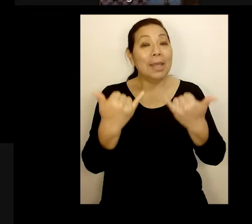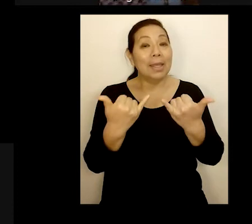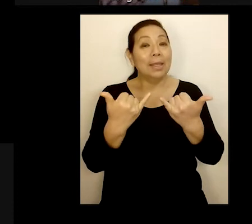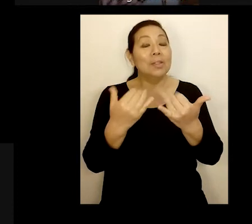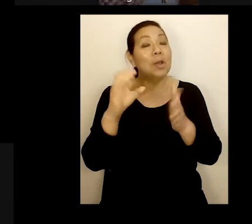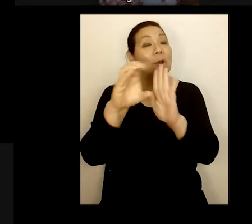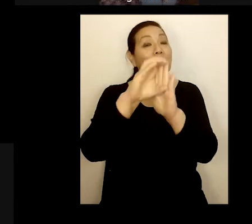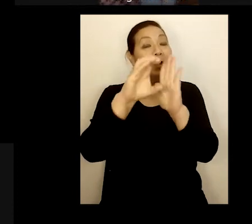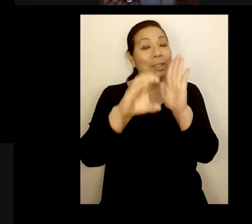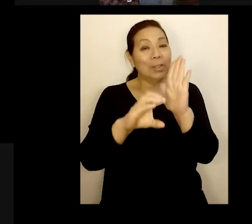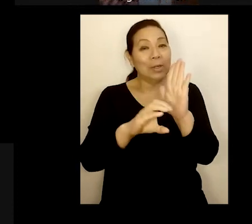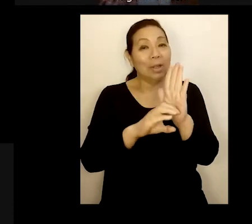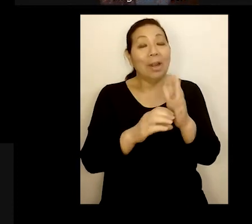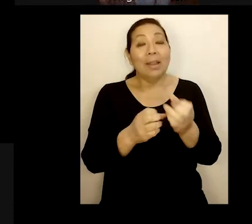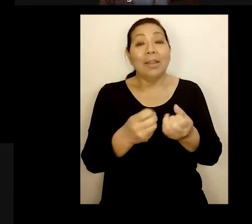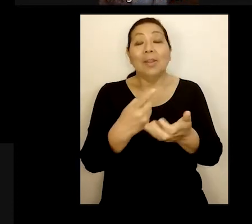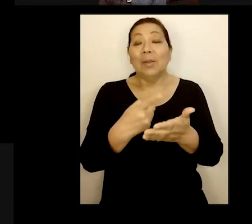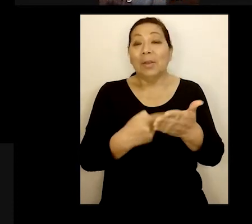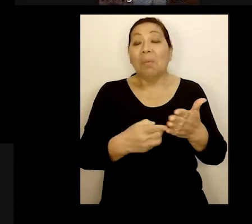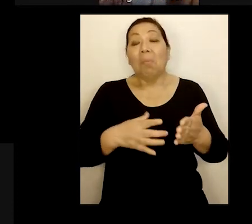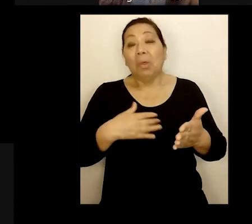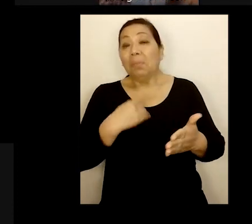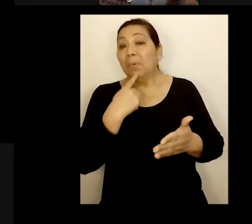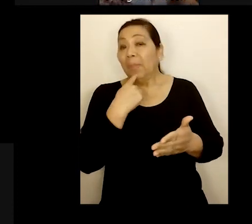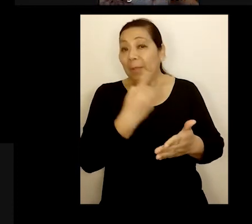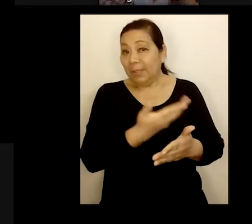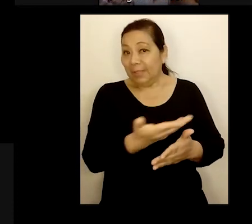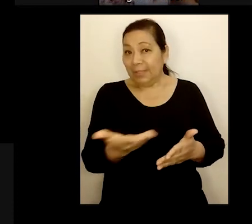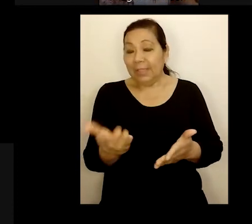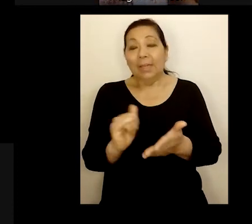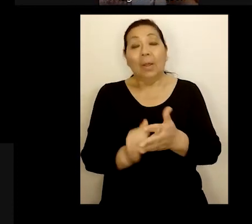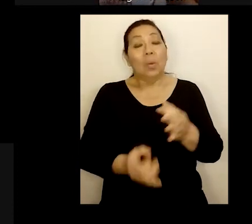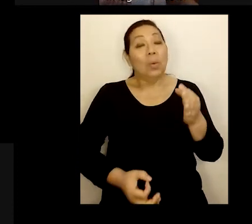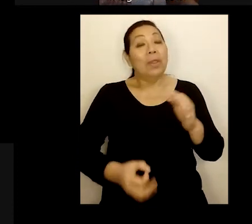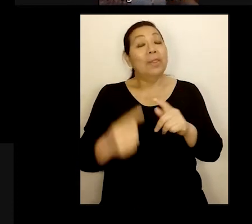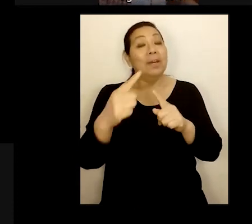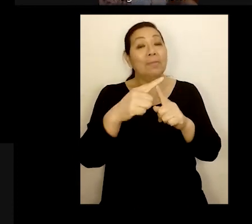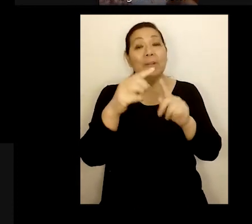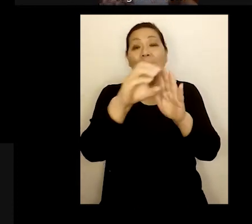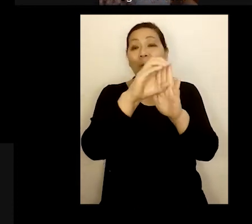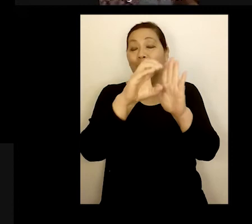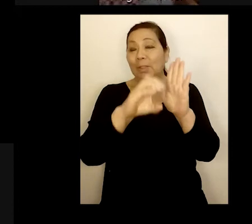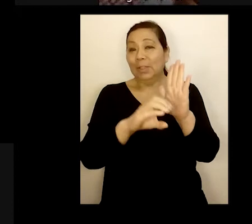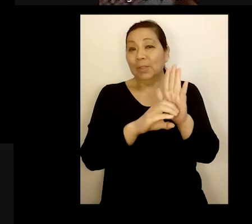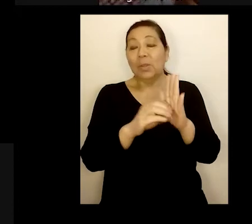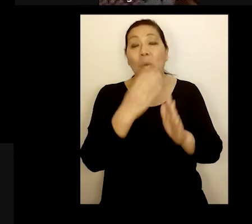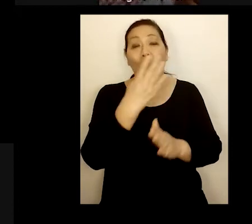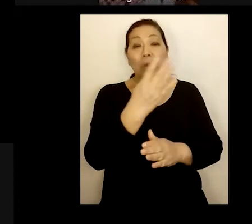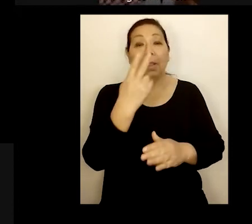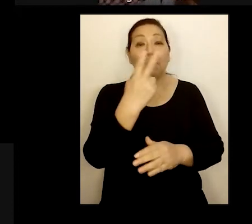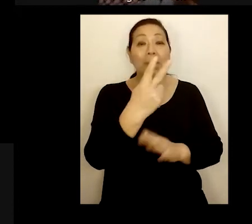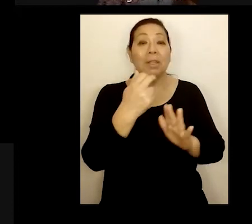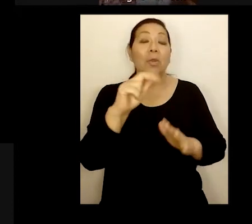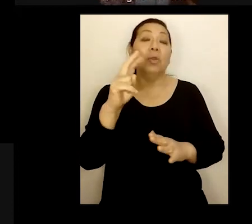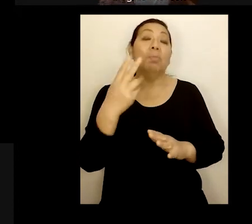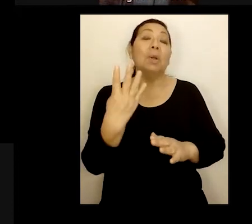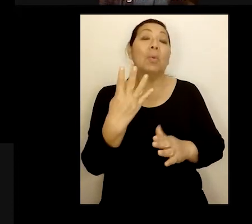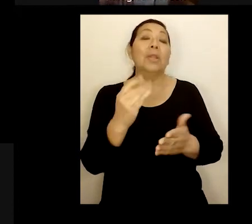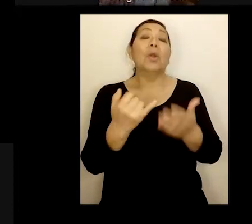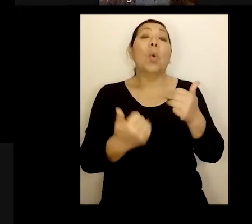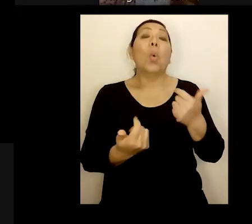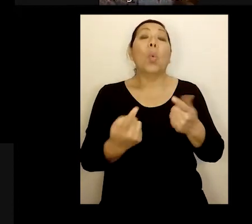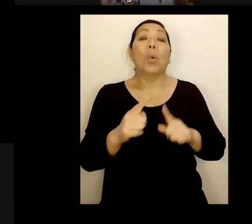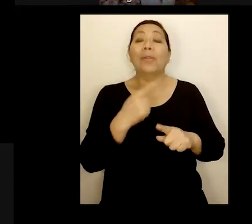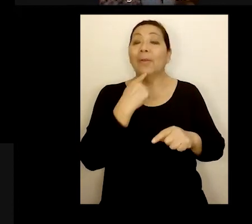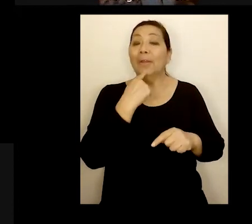vía constitucional. Tanto así que podemos invocar, señores magistrados, la sentencia del Tribunal Constitucional 4226-2004,